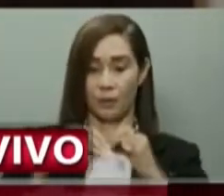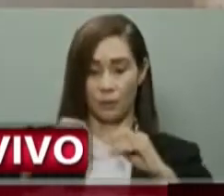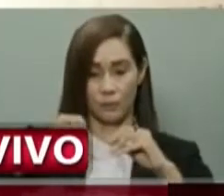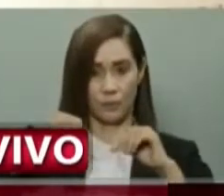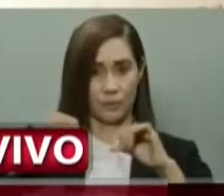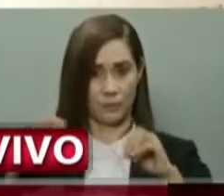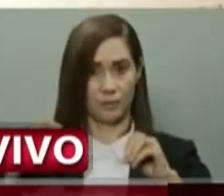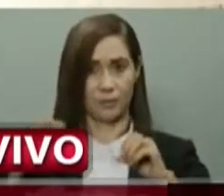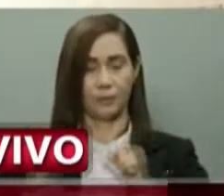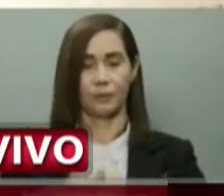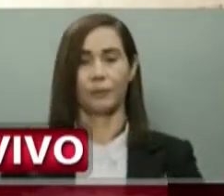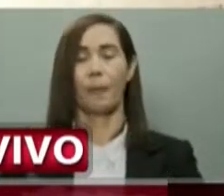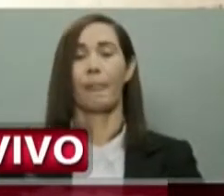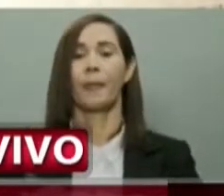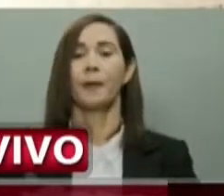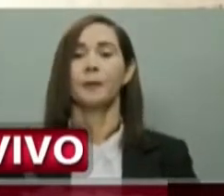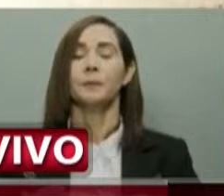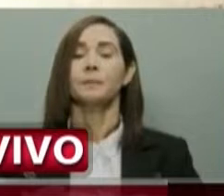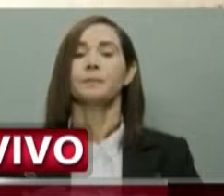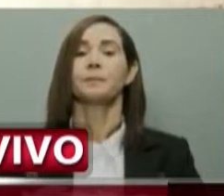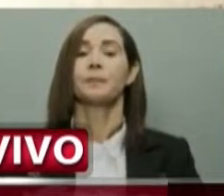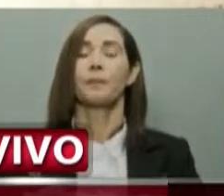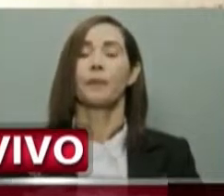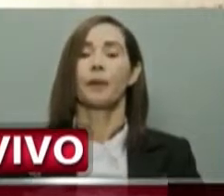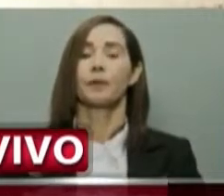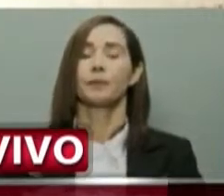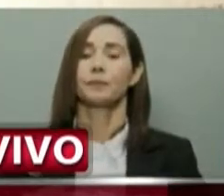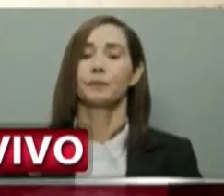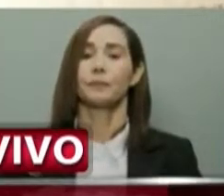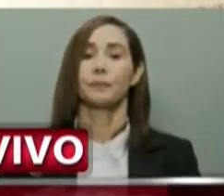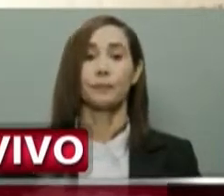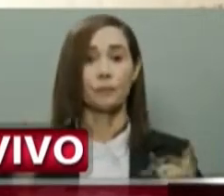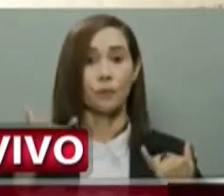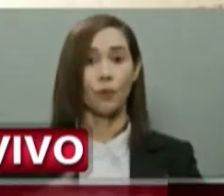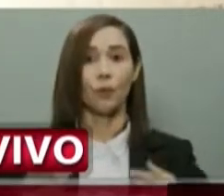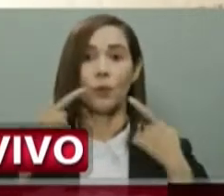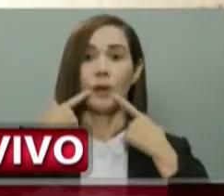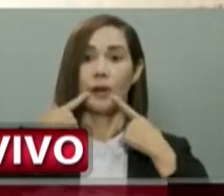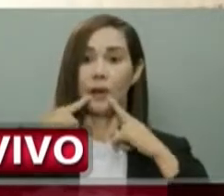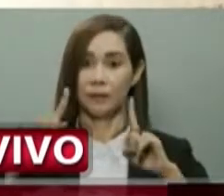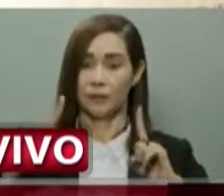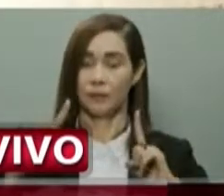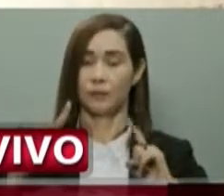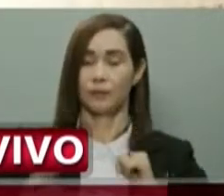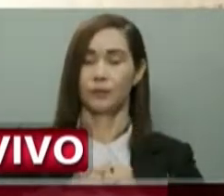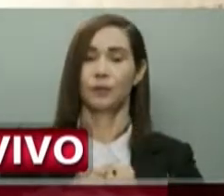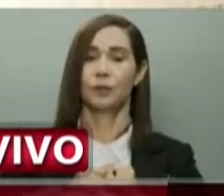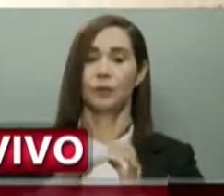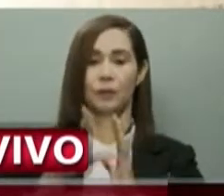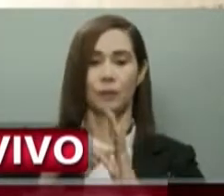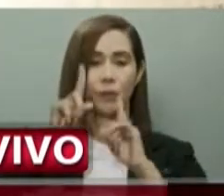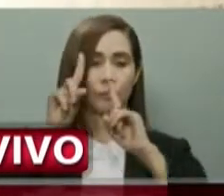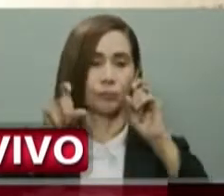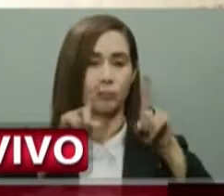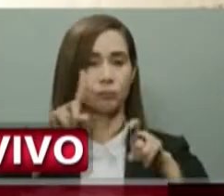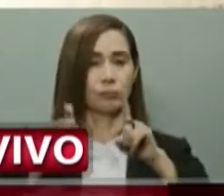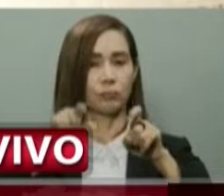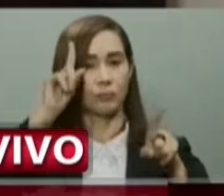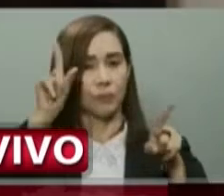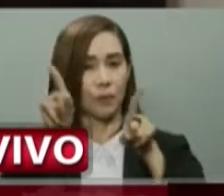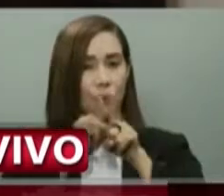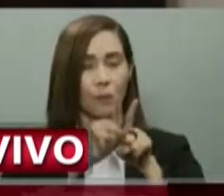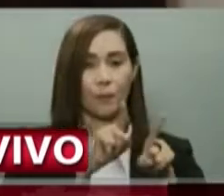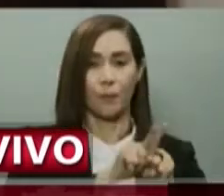agrícola. En este sentido, les anuncio, después de consultas y